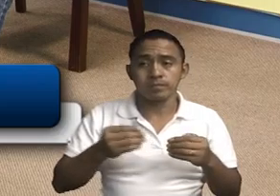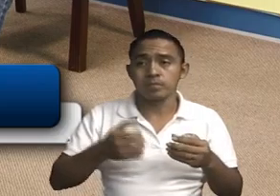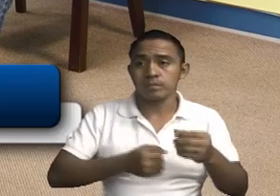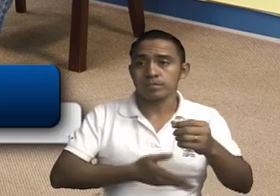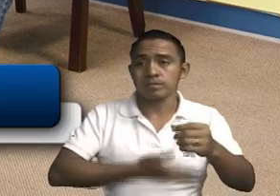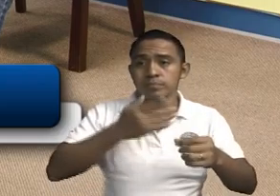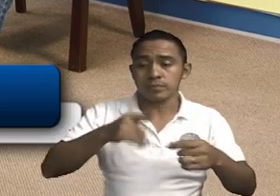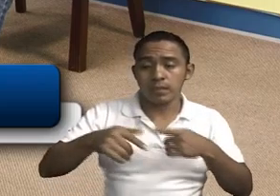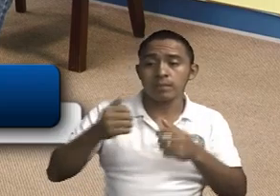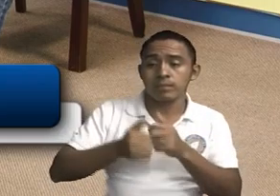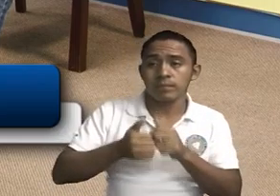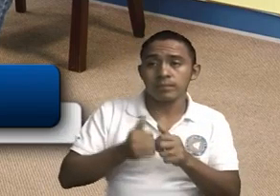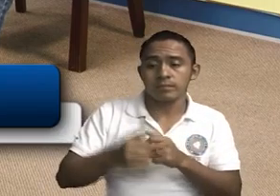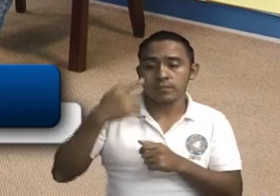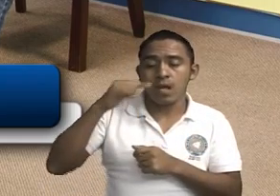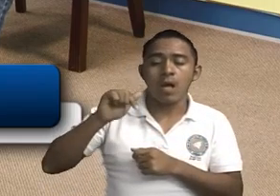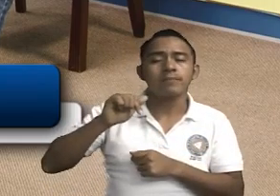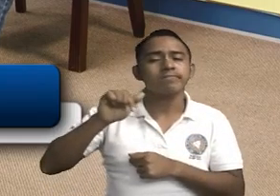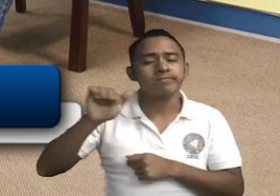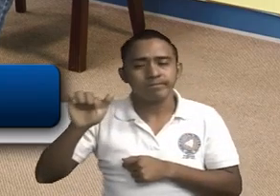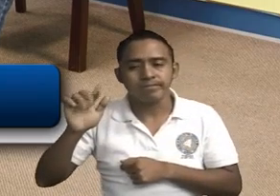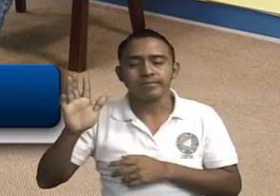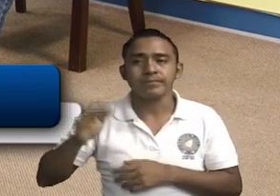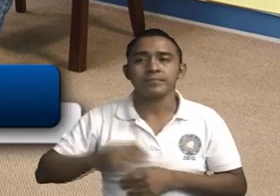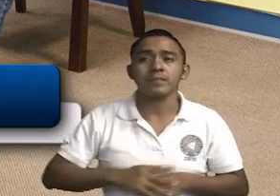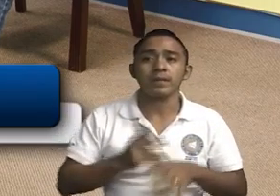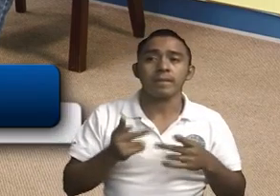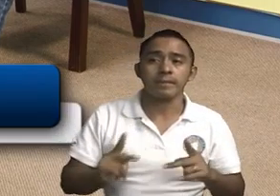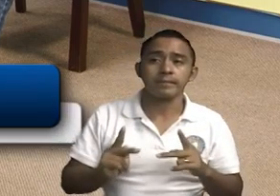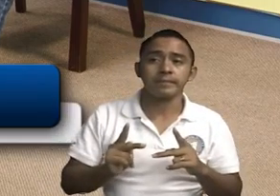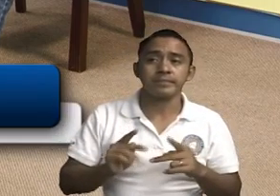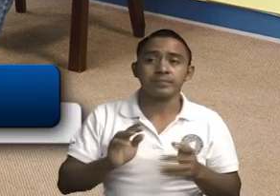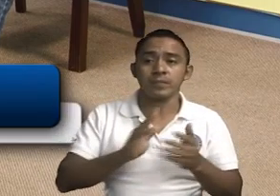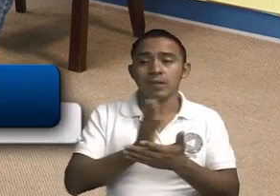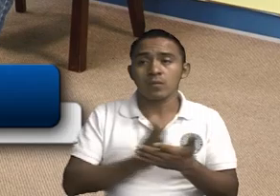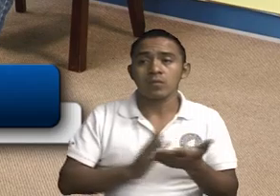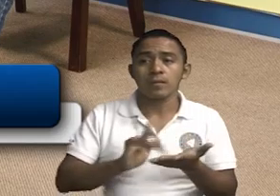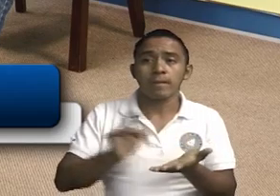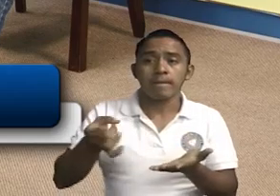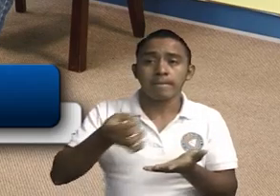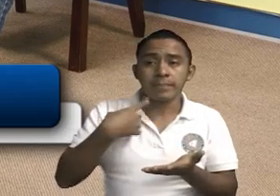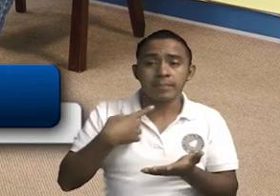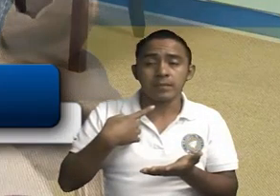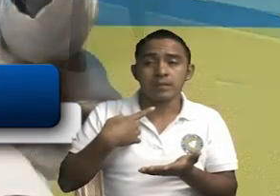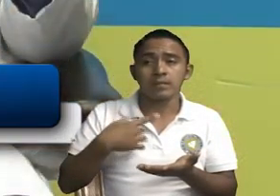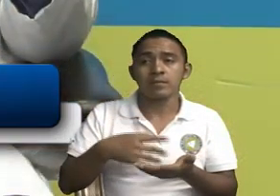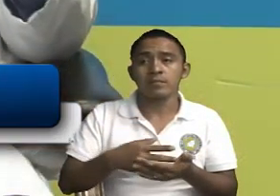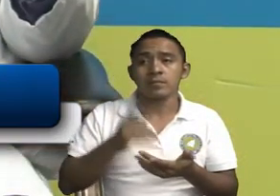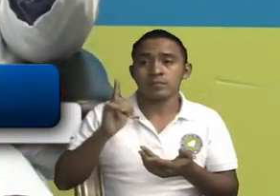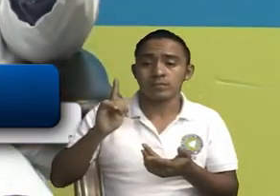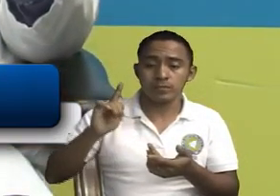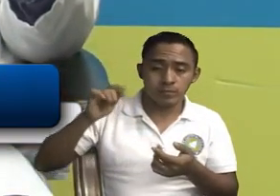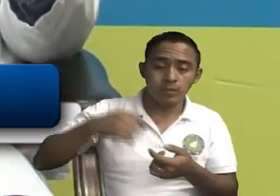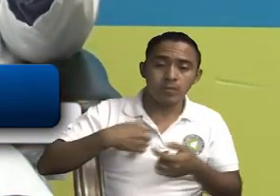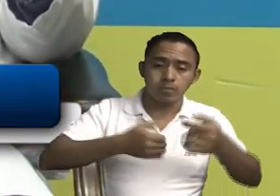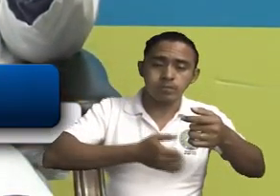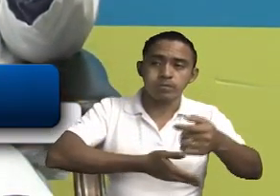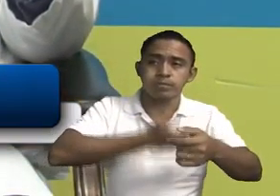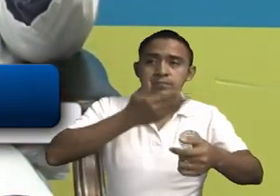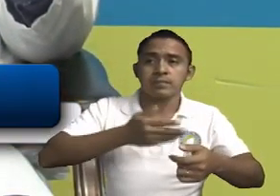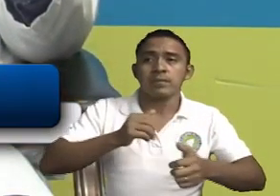primer indicio, ¿verdad? Ok, por aquí me voy. Pero el problema es que también los medicamentos que usas para la hipertensión, parte de